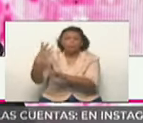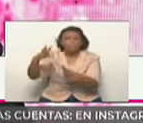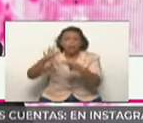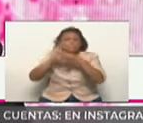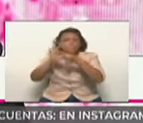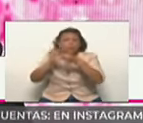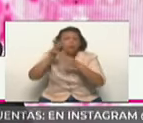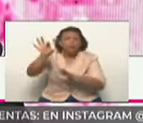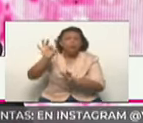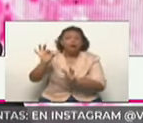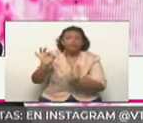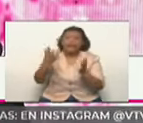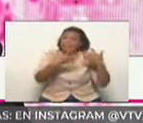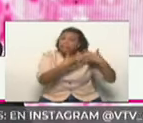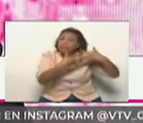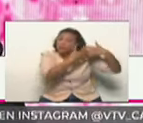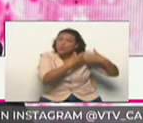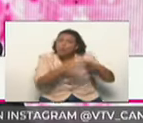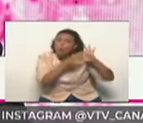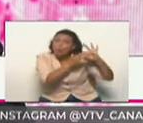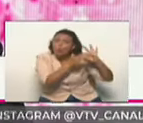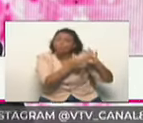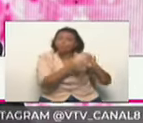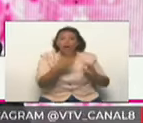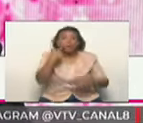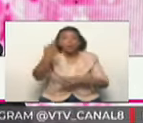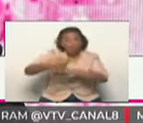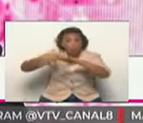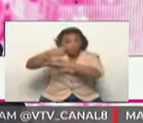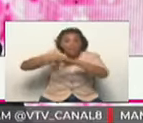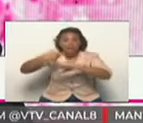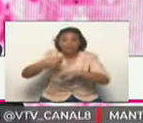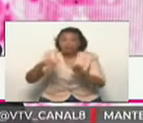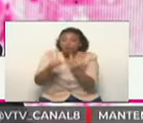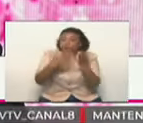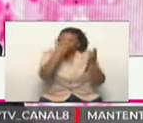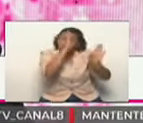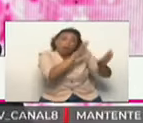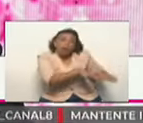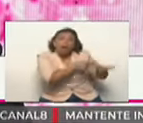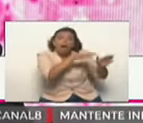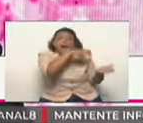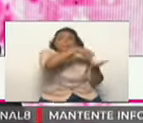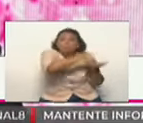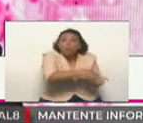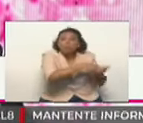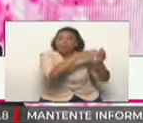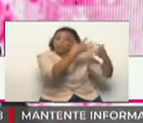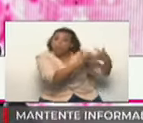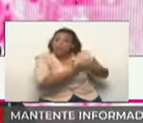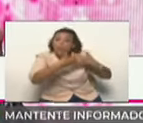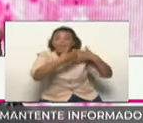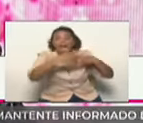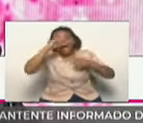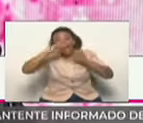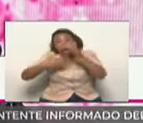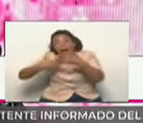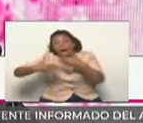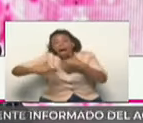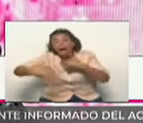vinculado a Estados Unidos. Allí hubo gobiernos muy serviles de Estados Unidos. Correcto. En el transcurso de los